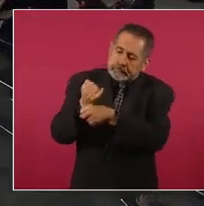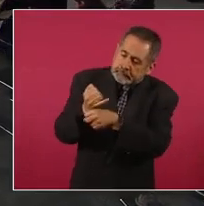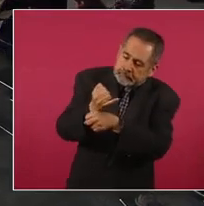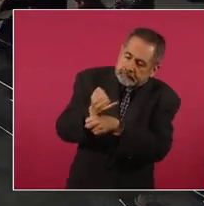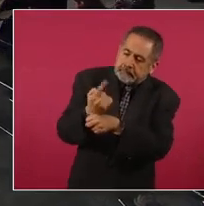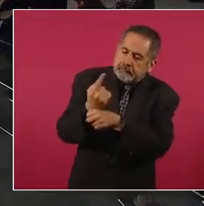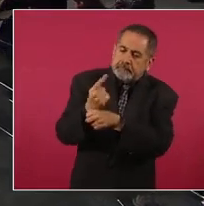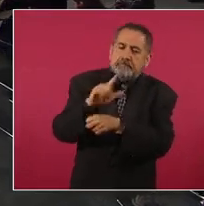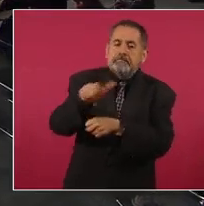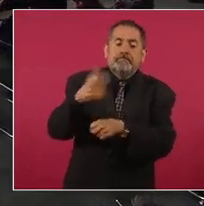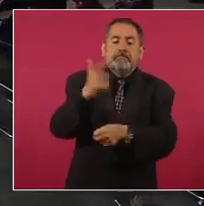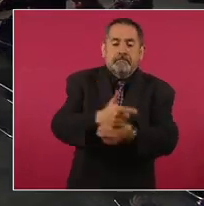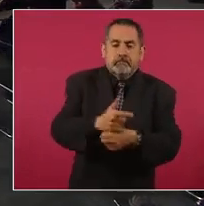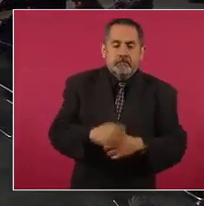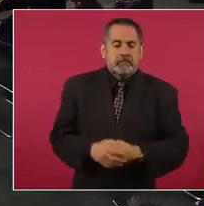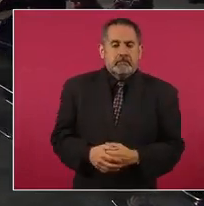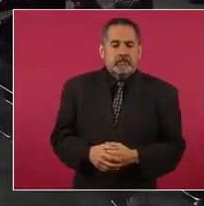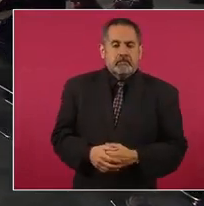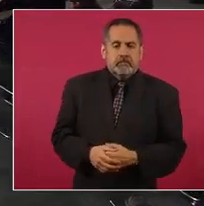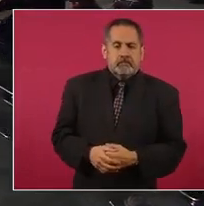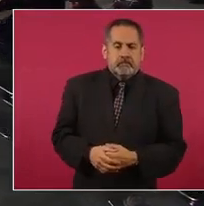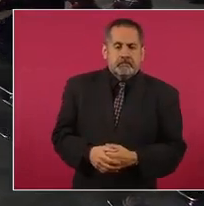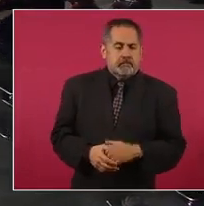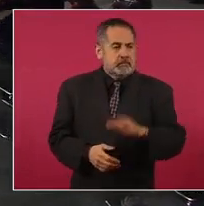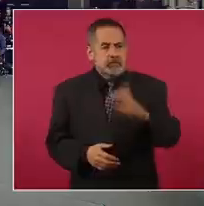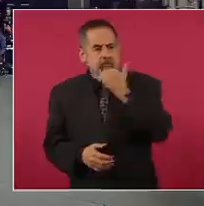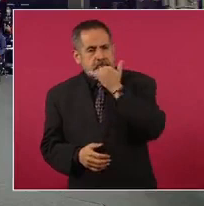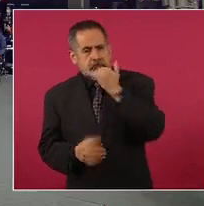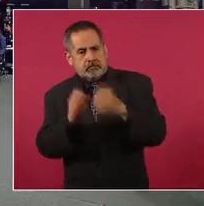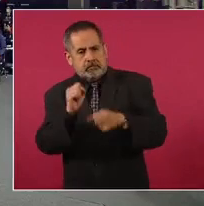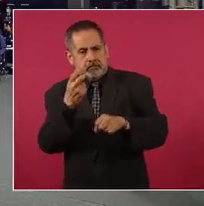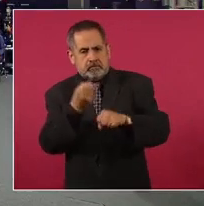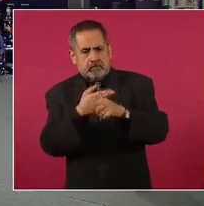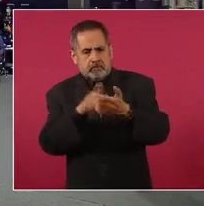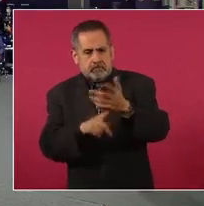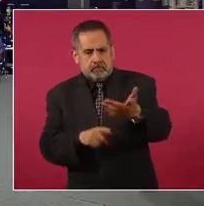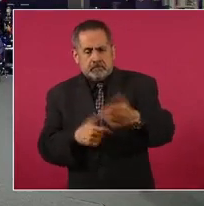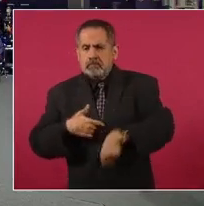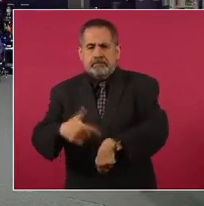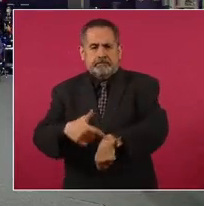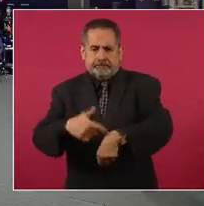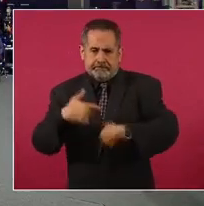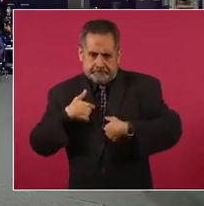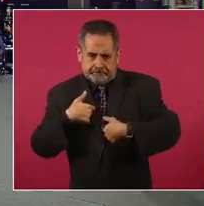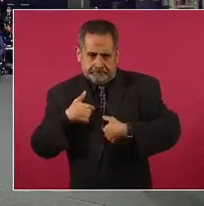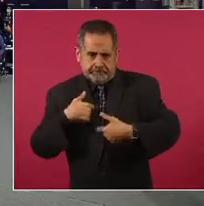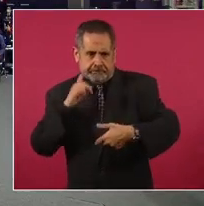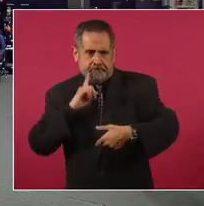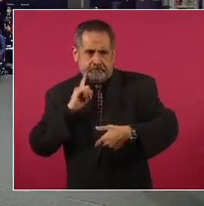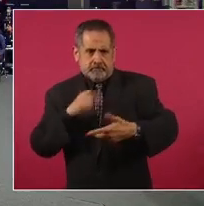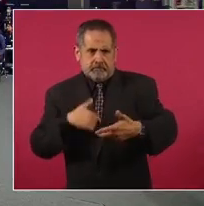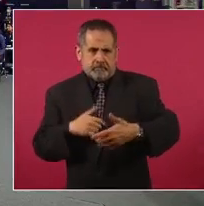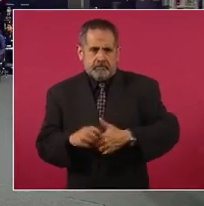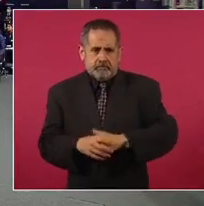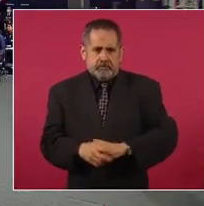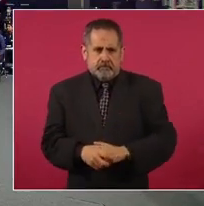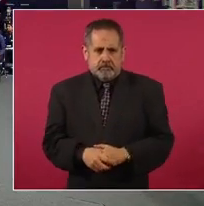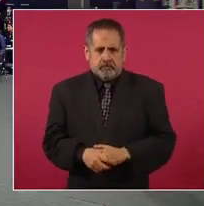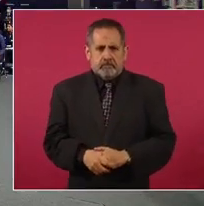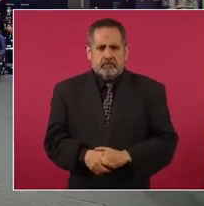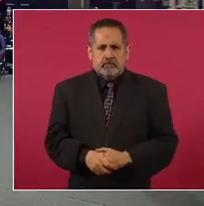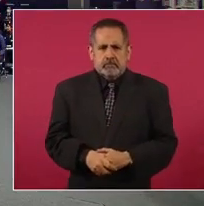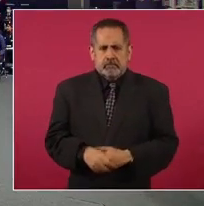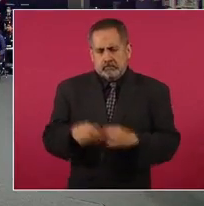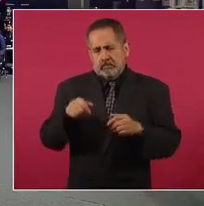investigaciones. Presidente, ya, perdón, subsecretario, bien, no, se me acaba el tiempo. Presidente, en otra. Este tema es importante.